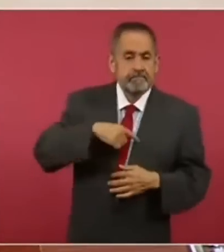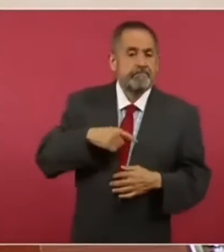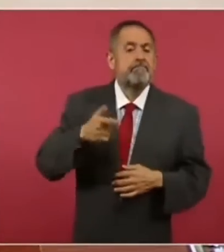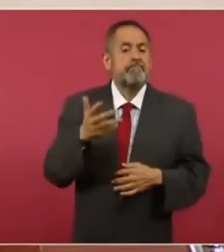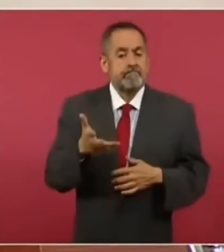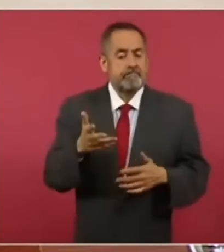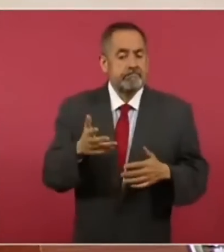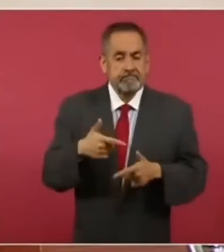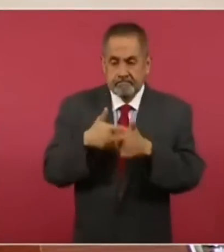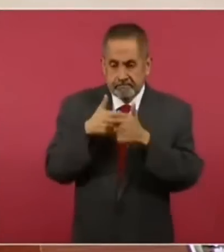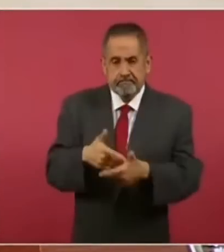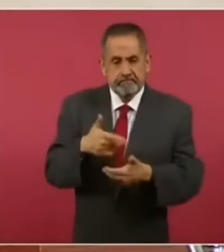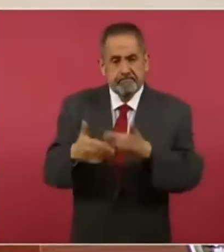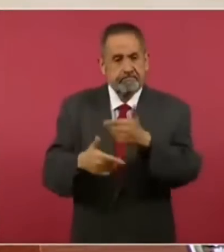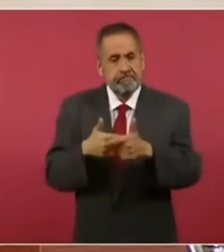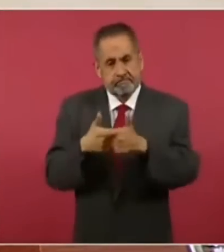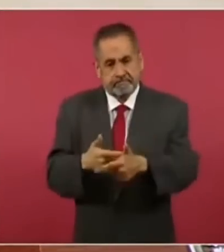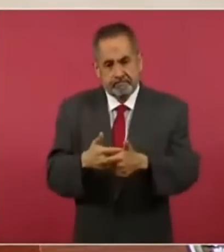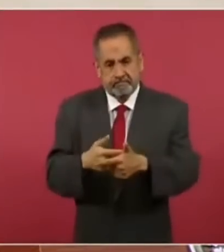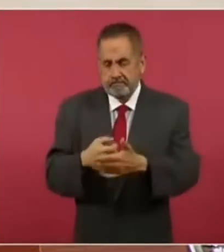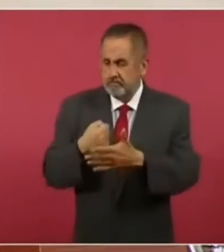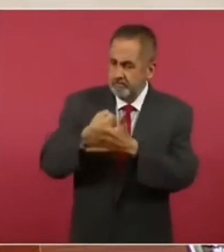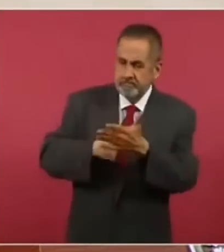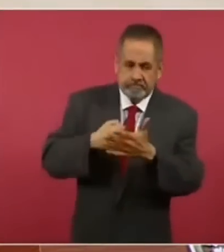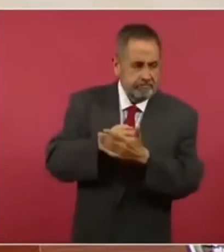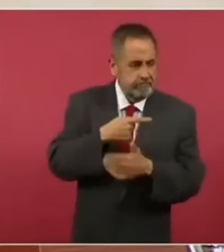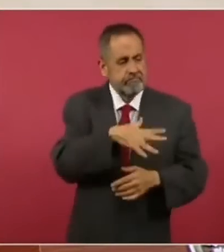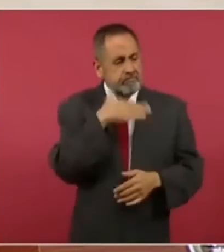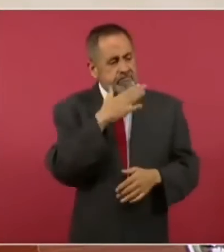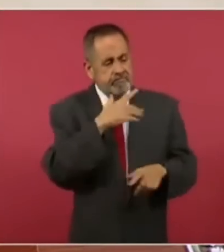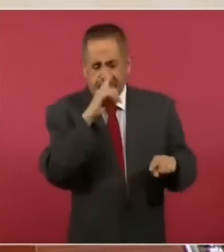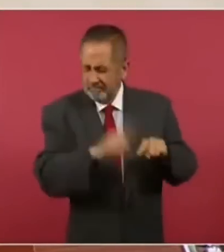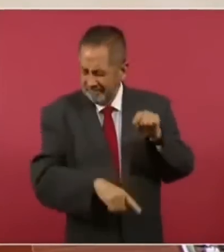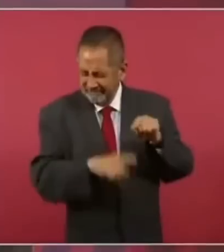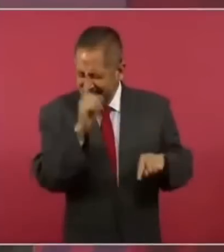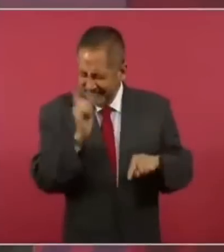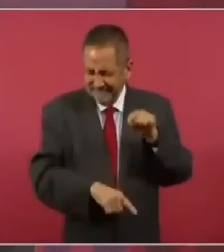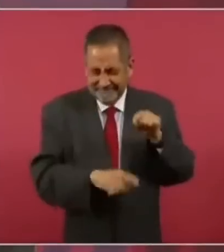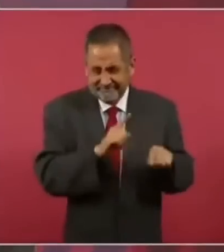que seguir haciendo? Combatiendo la corrupción,